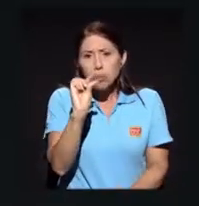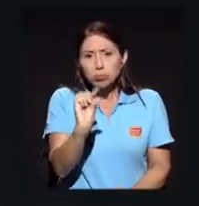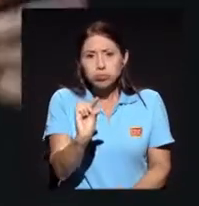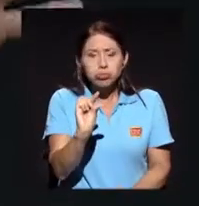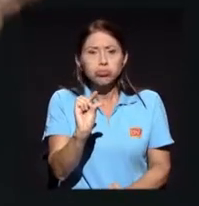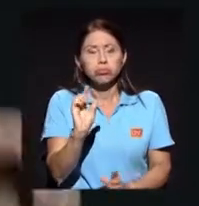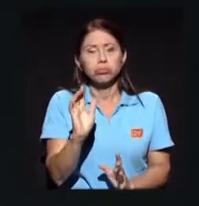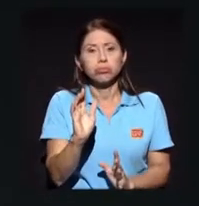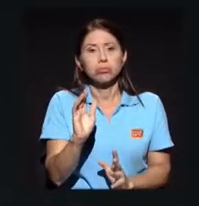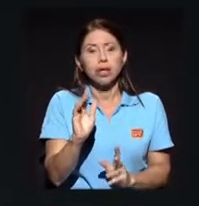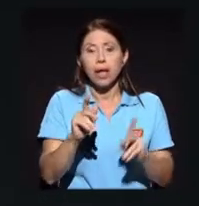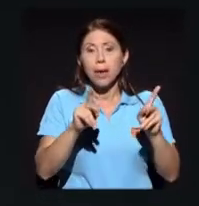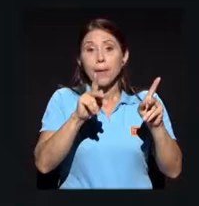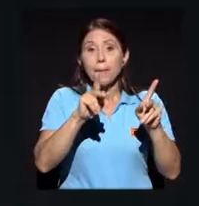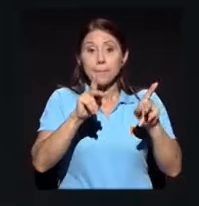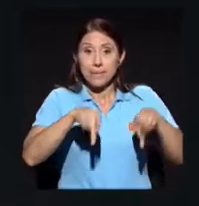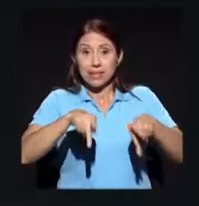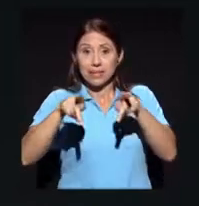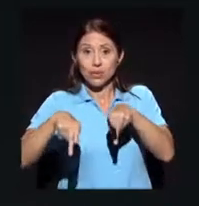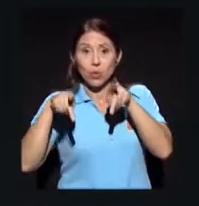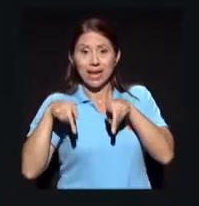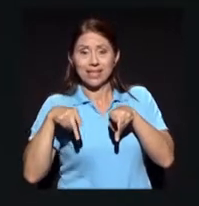quienes pensábamos